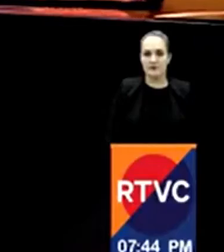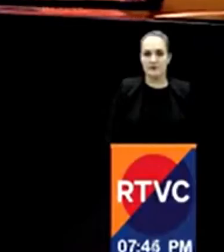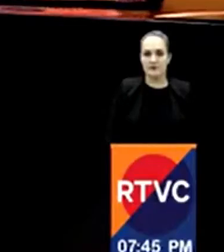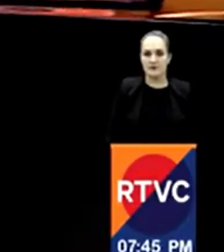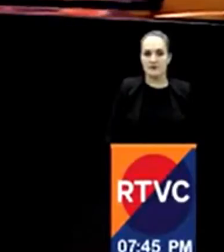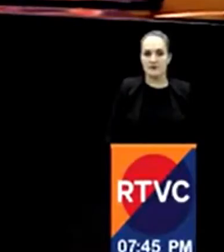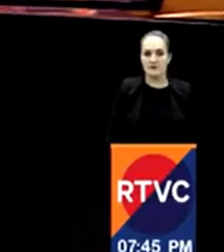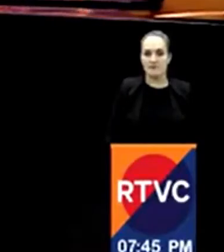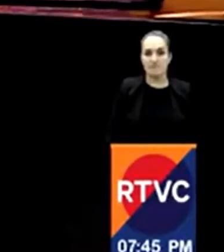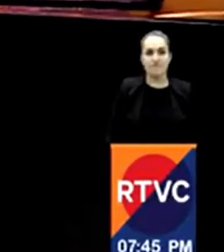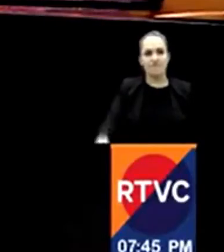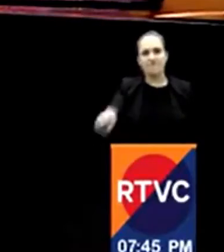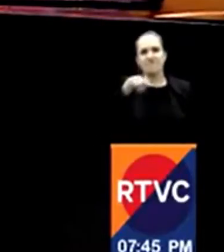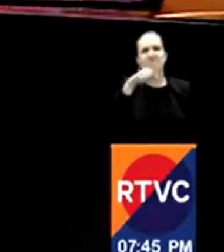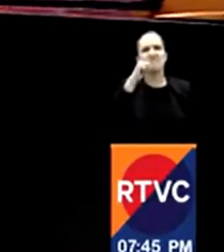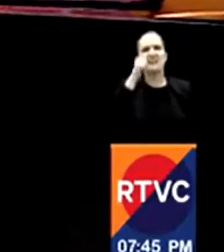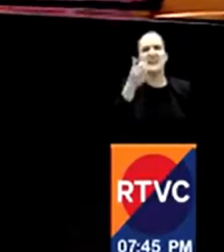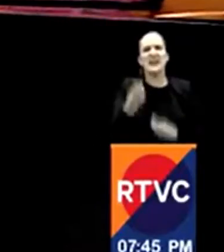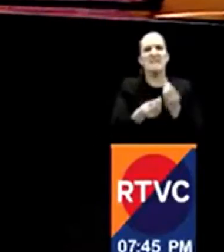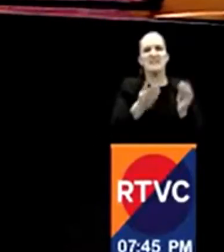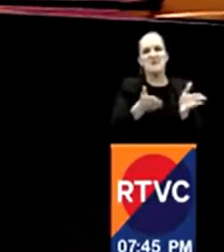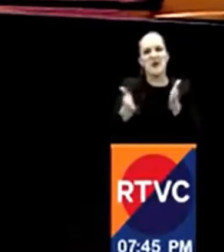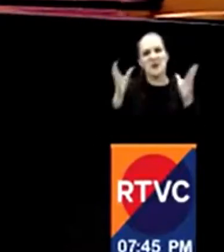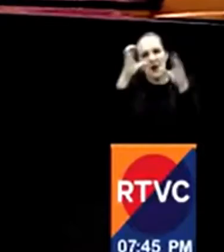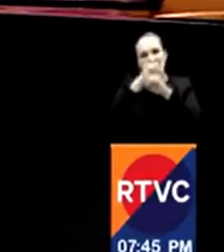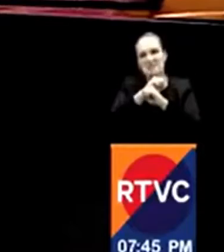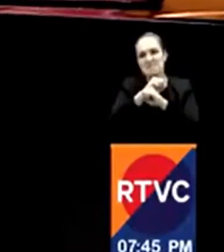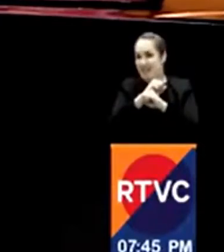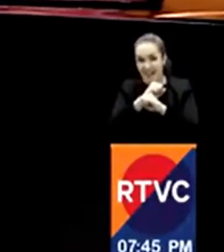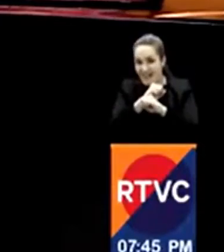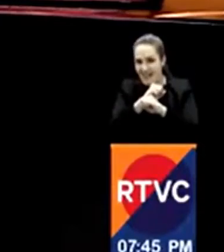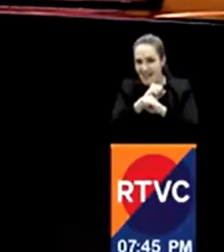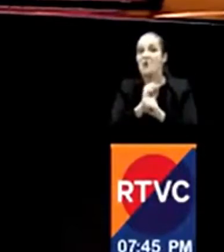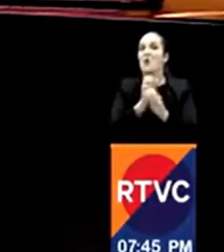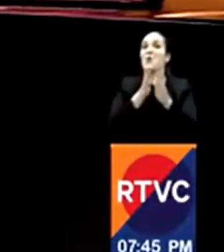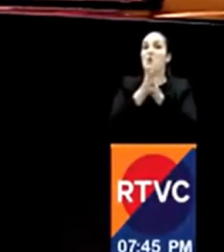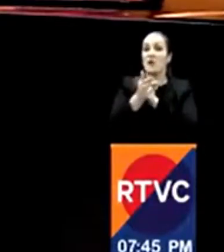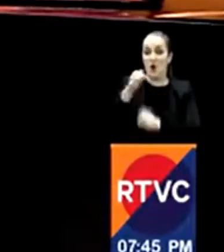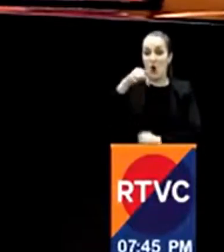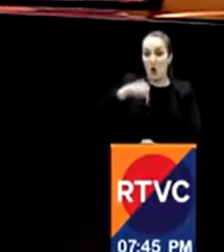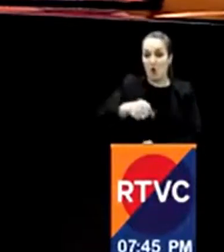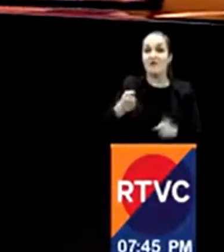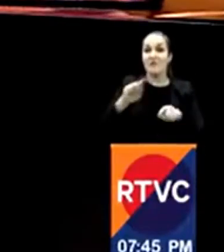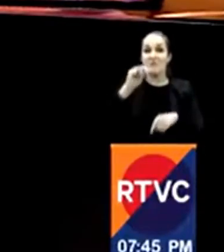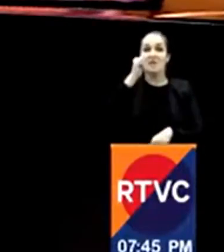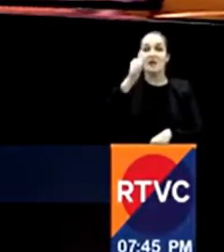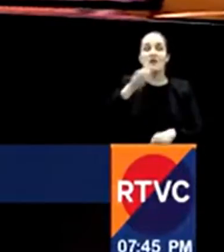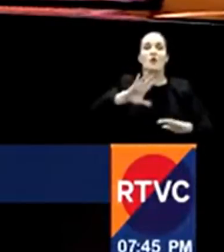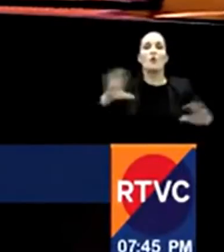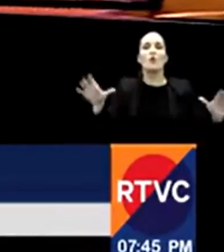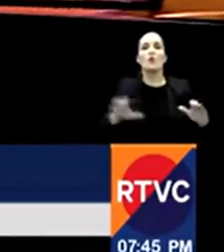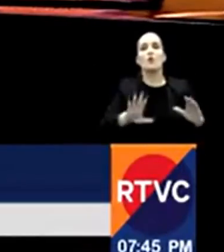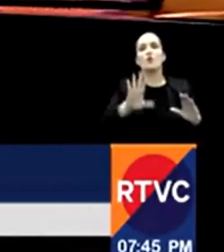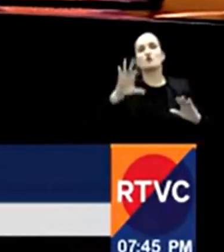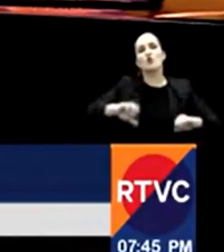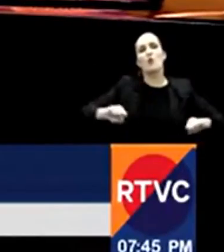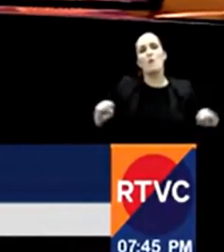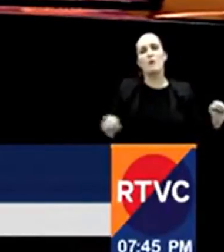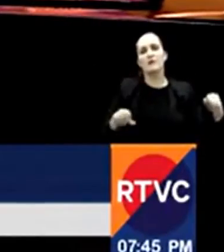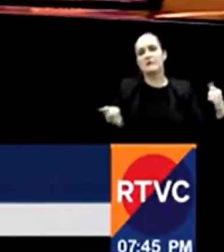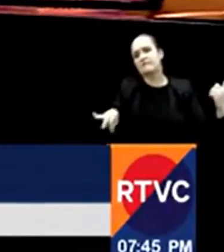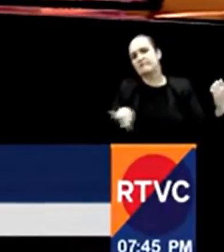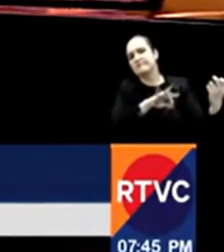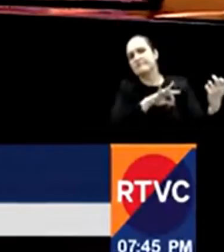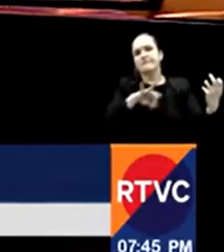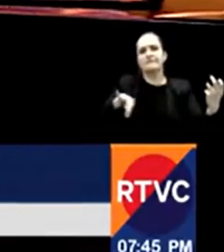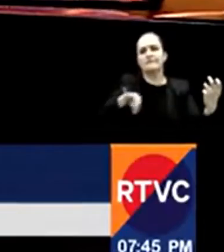Y si todavía no tienen plan para mañana en la noche, les cuento que hoy y mañana, por supuesto, la Orquesta Filarmónica de Bogotá tiene un concierto